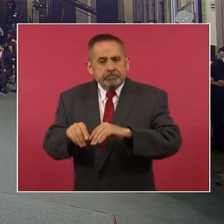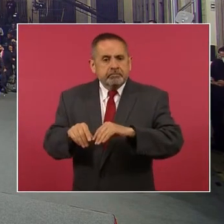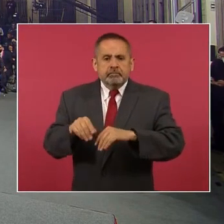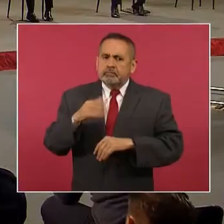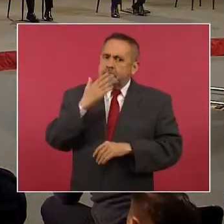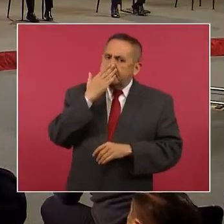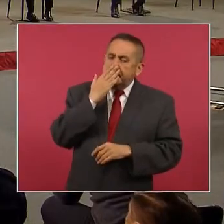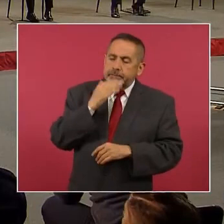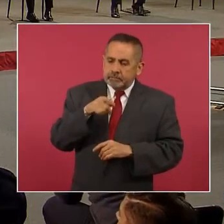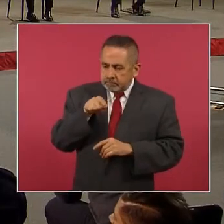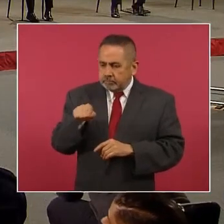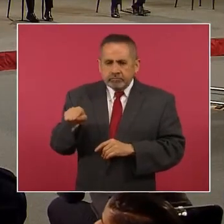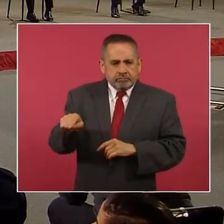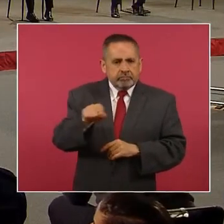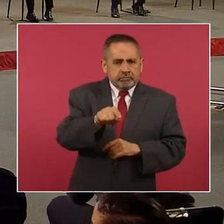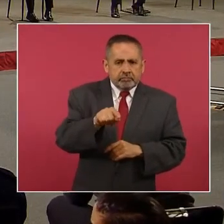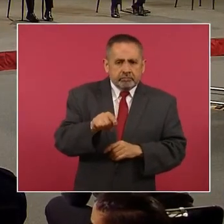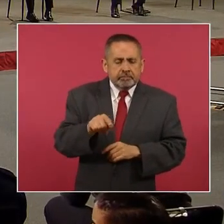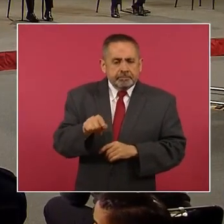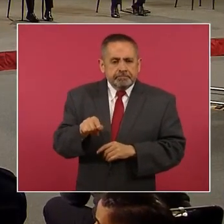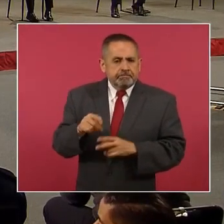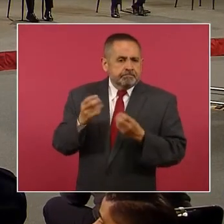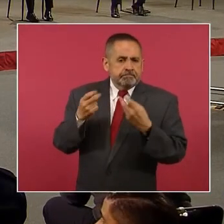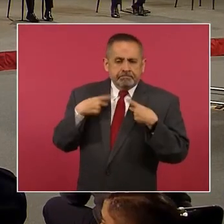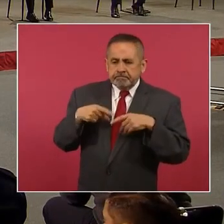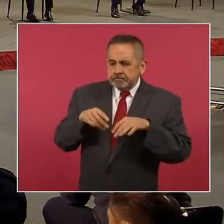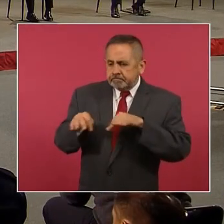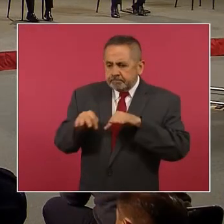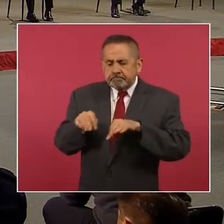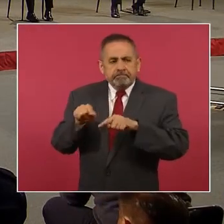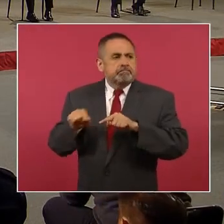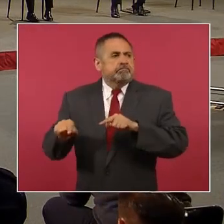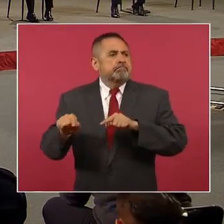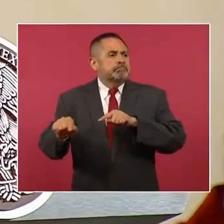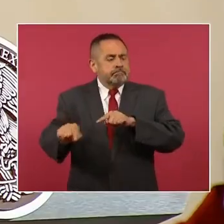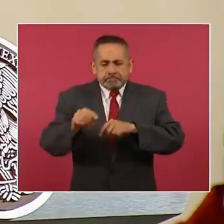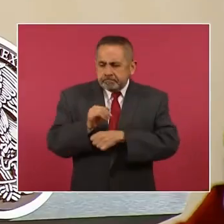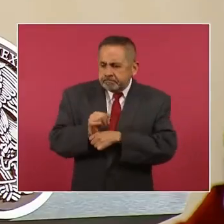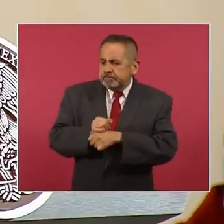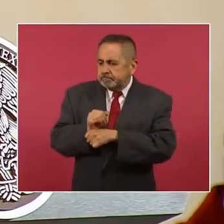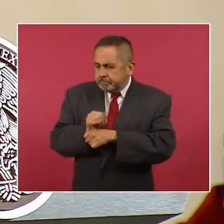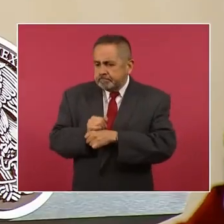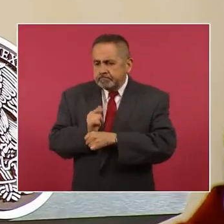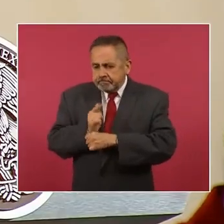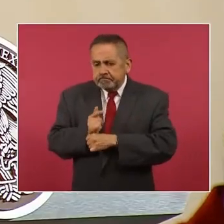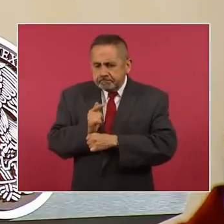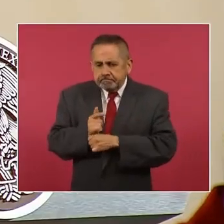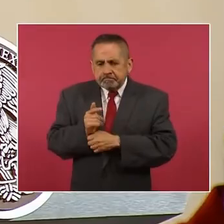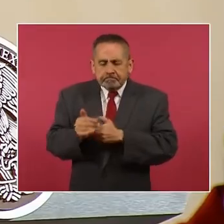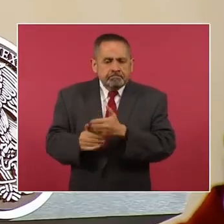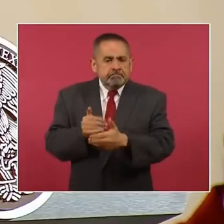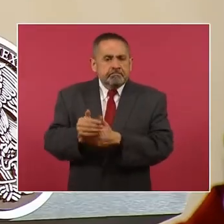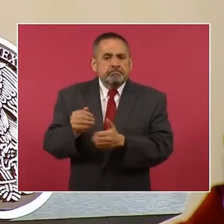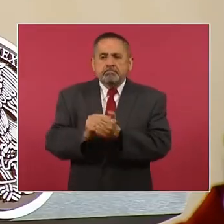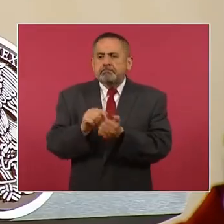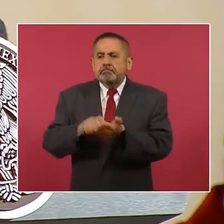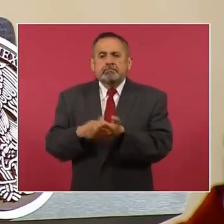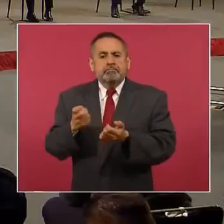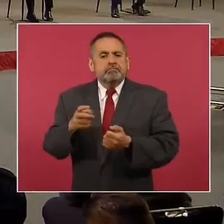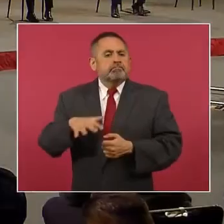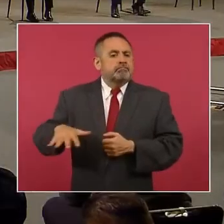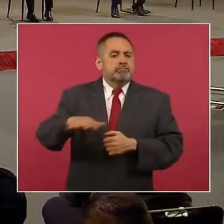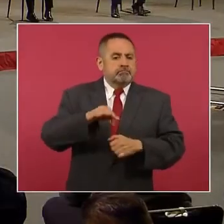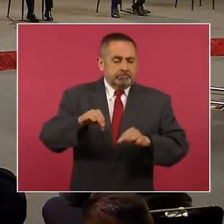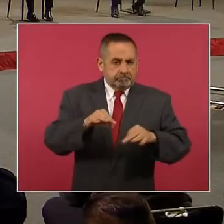buena cantidad de personal de campo que está incorporándose a esta labor. Y vamos